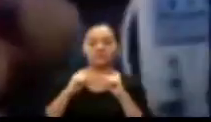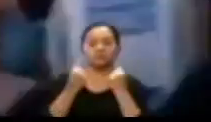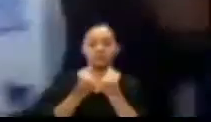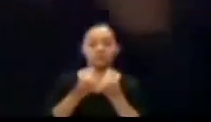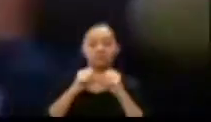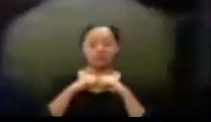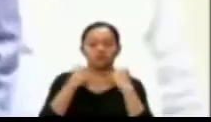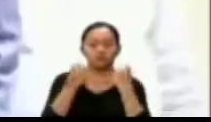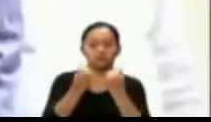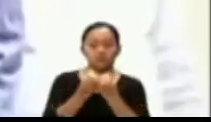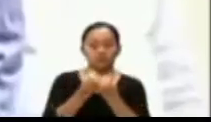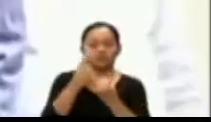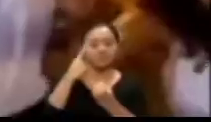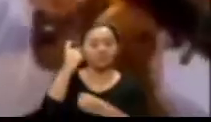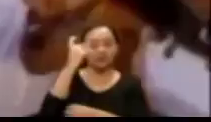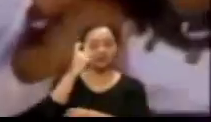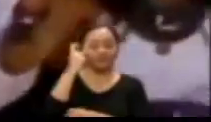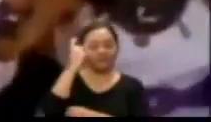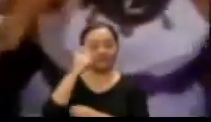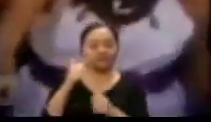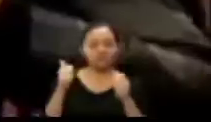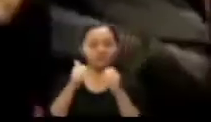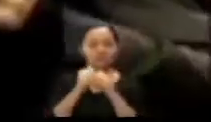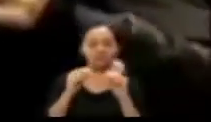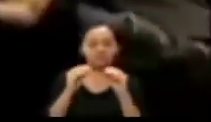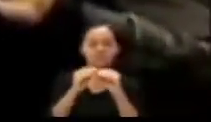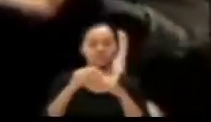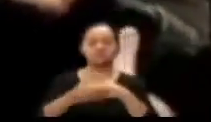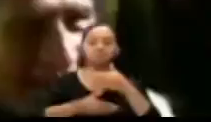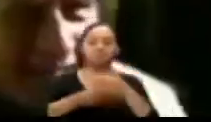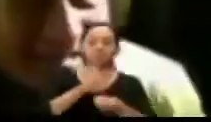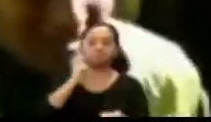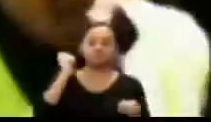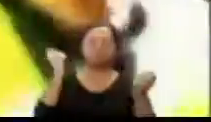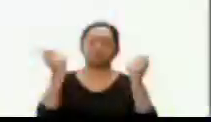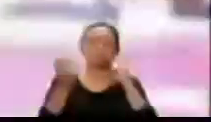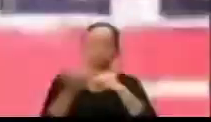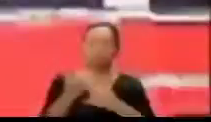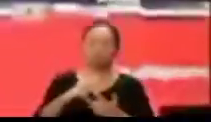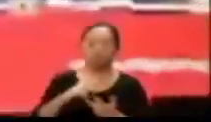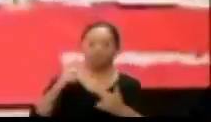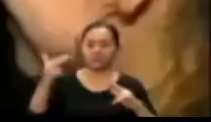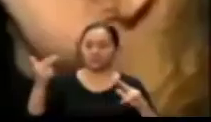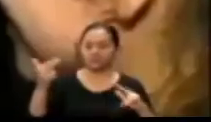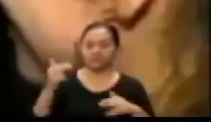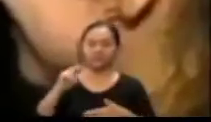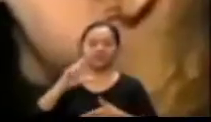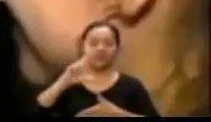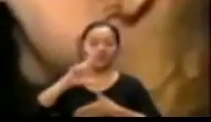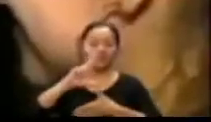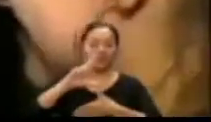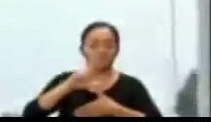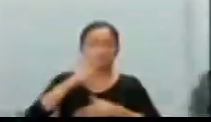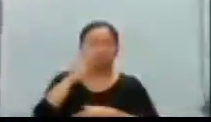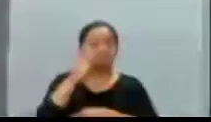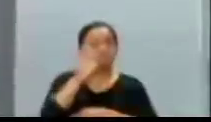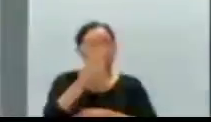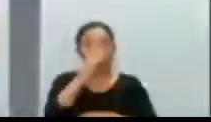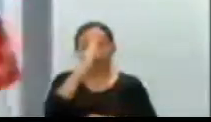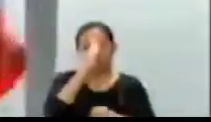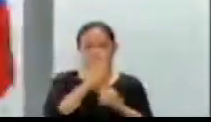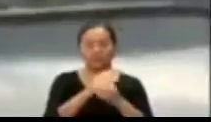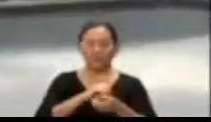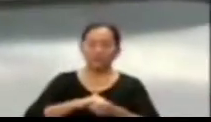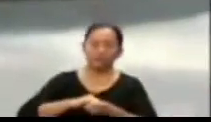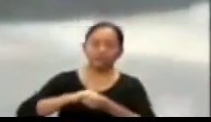movimientos sociales para reflexionar sobre los procesos de cambio que vive la región. El ELAF apunta a velar por